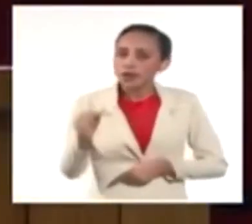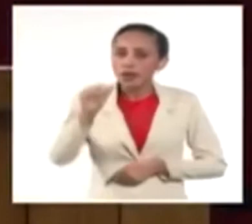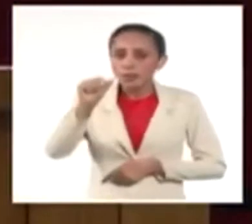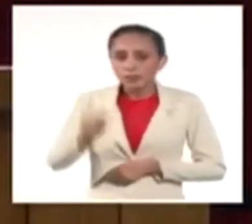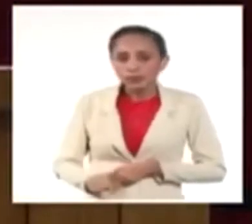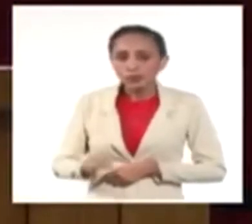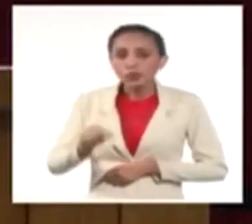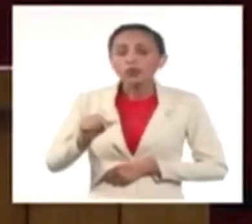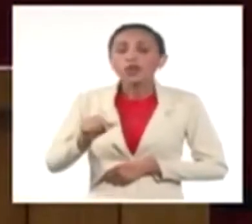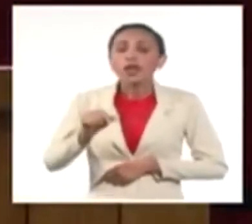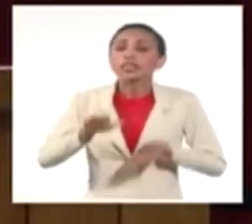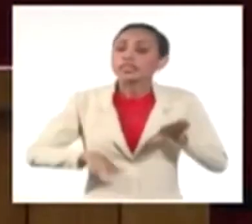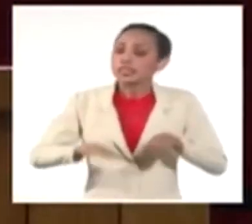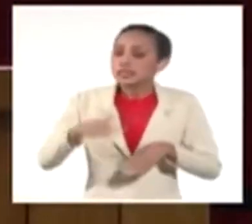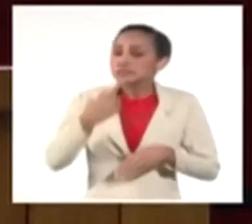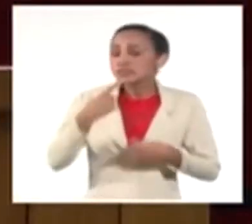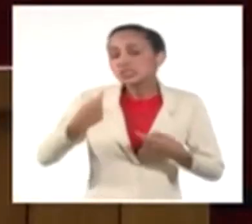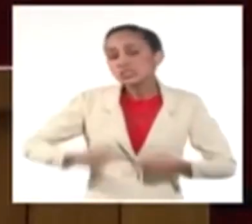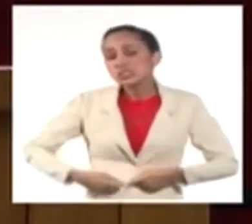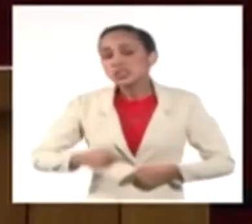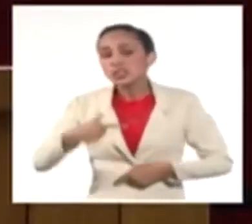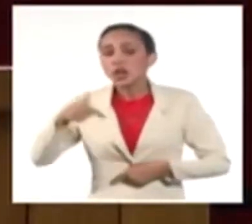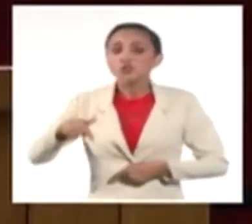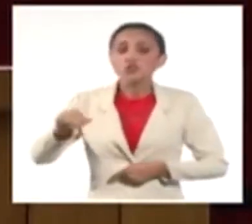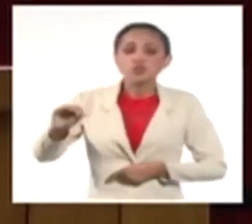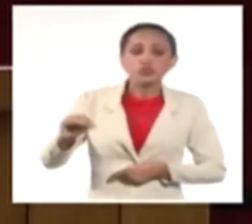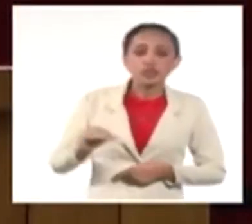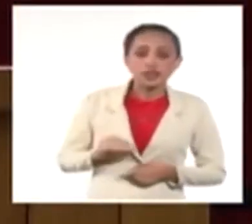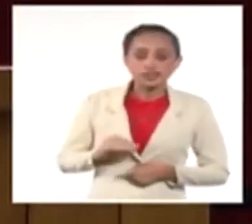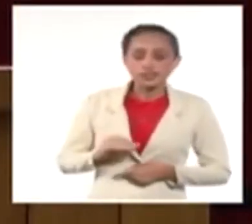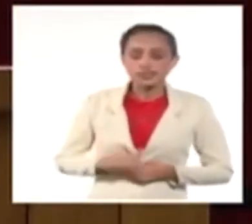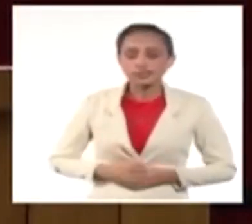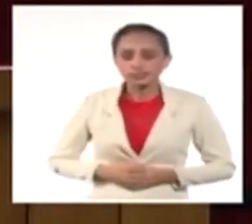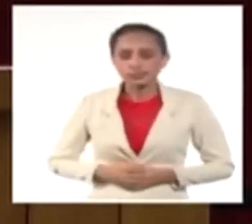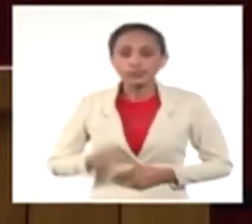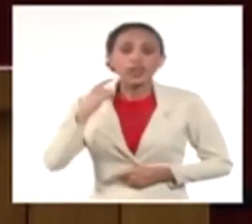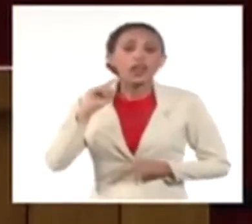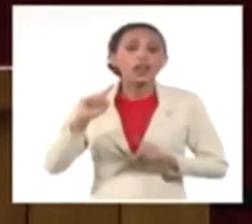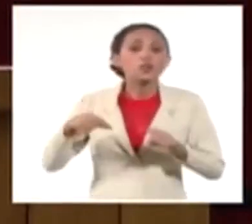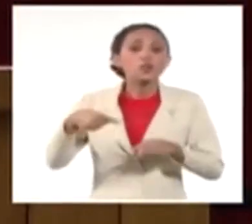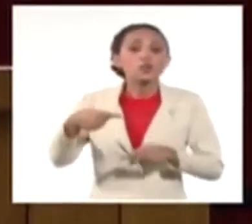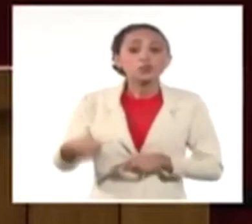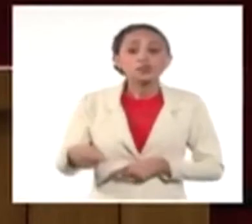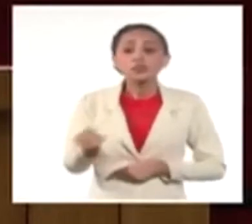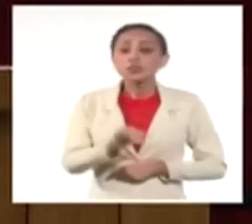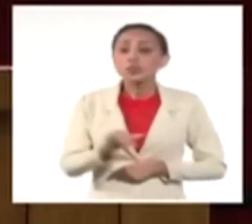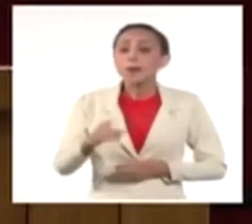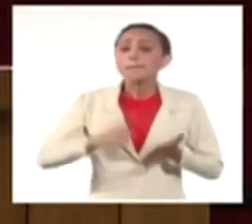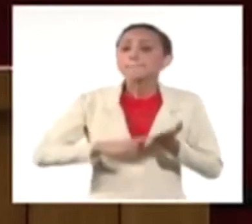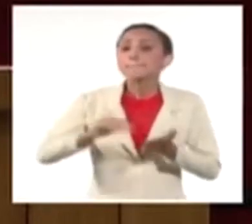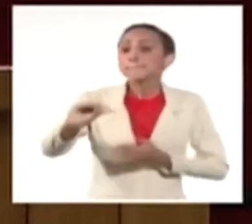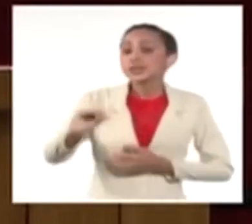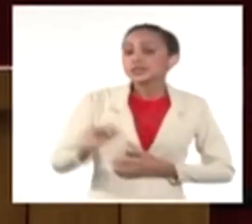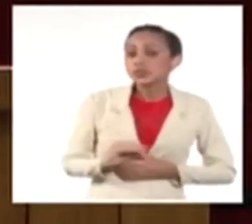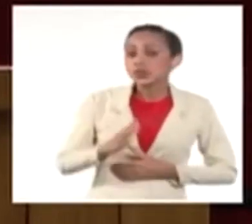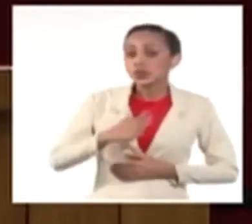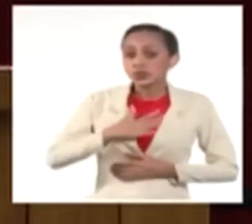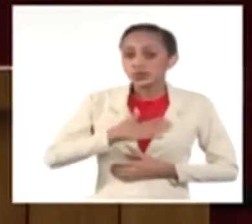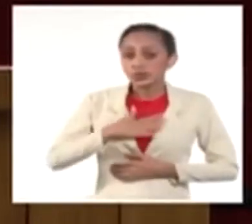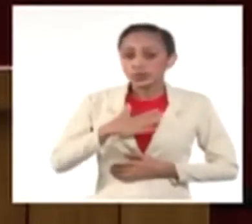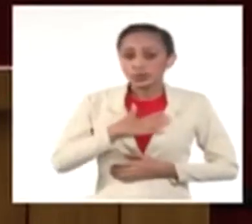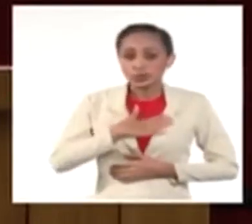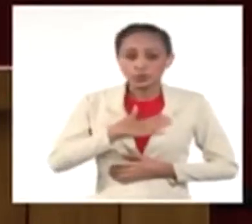decidan jubilarse y la homologación a partir del año próximo de las pensiones de nuestros oficiales